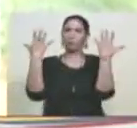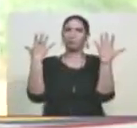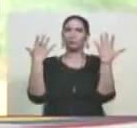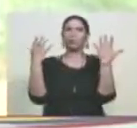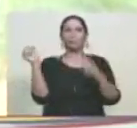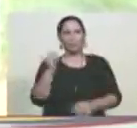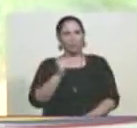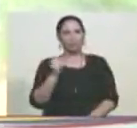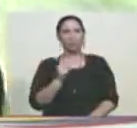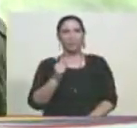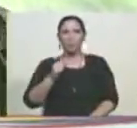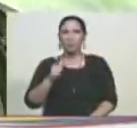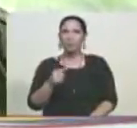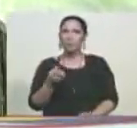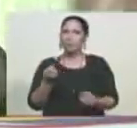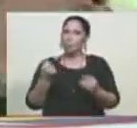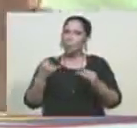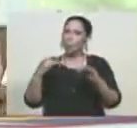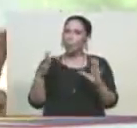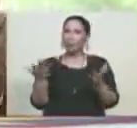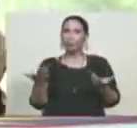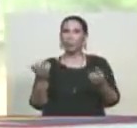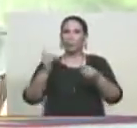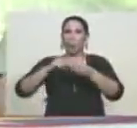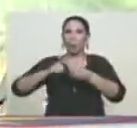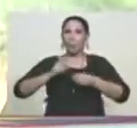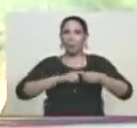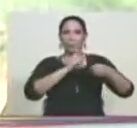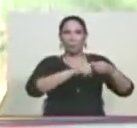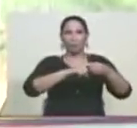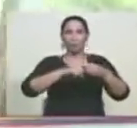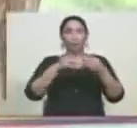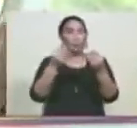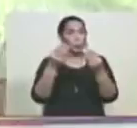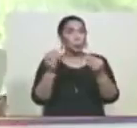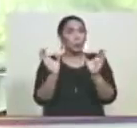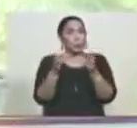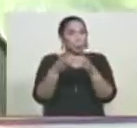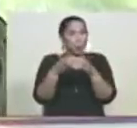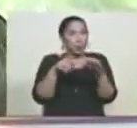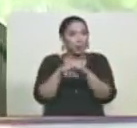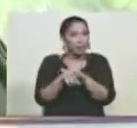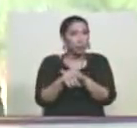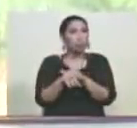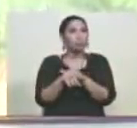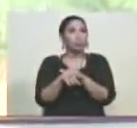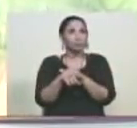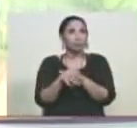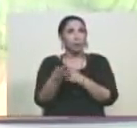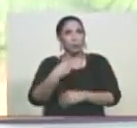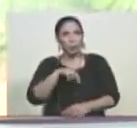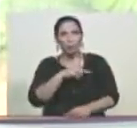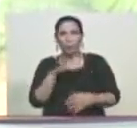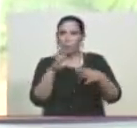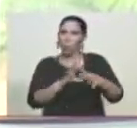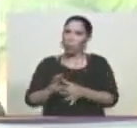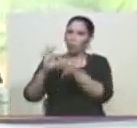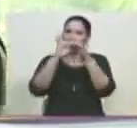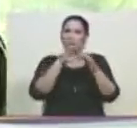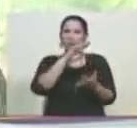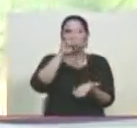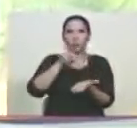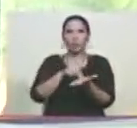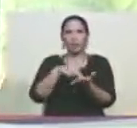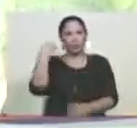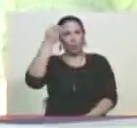señor, quizás mucho más internos que externos, porque yo pienso si nosotros lográsemos la unidad nacional,